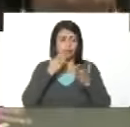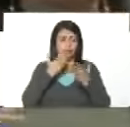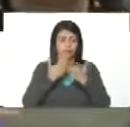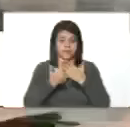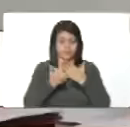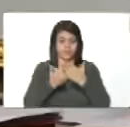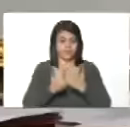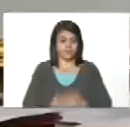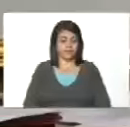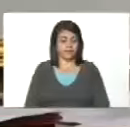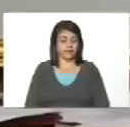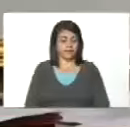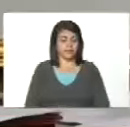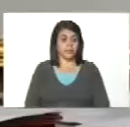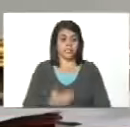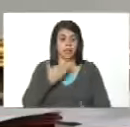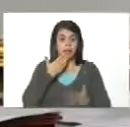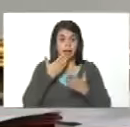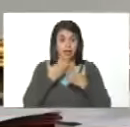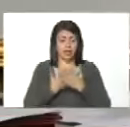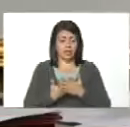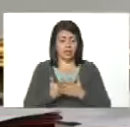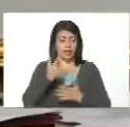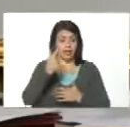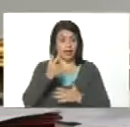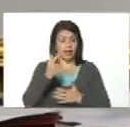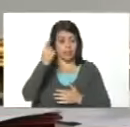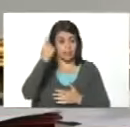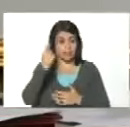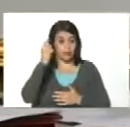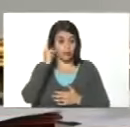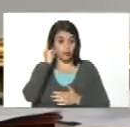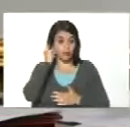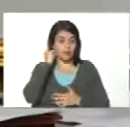gracias. Muchas gracias, querida diputada.